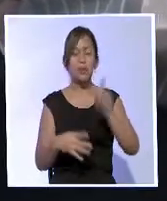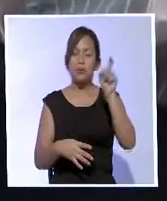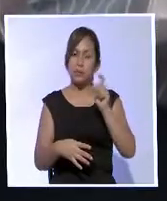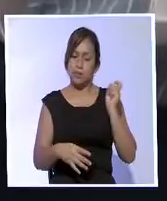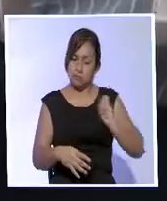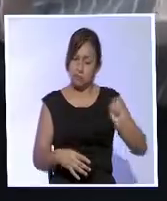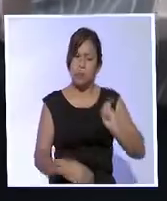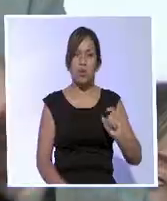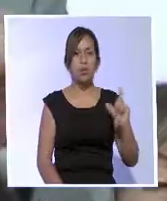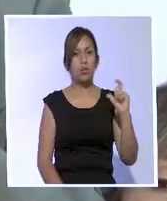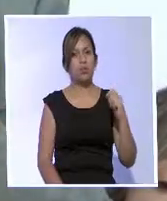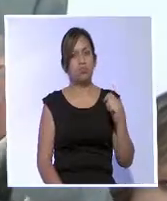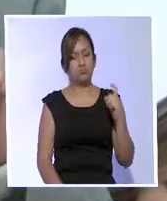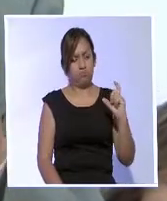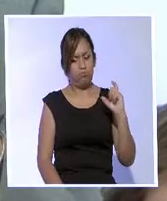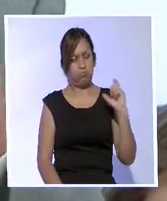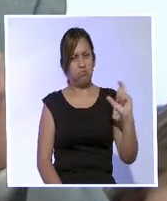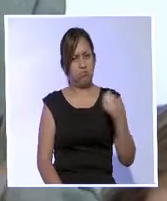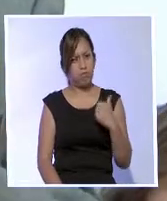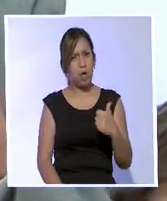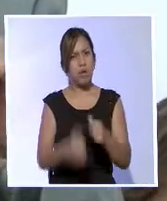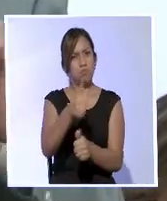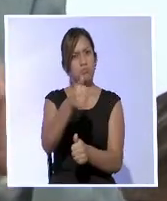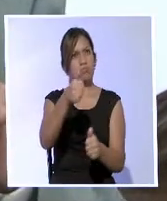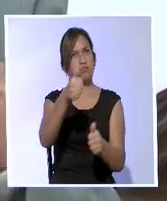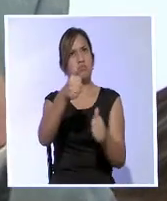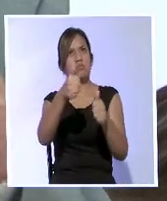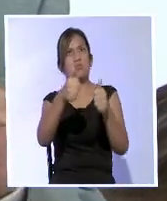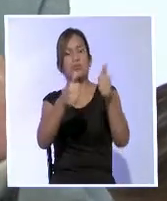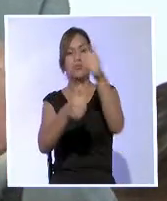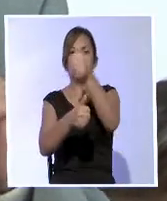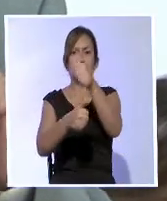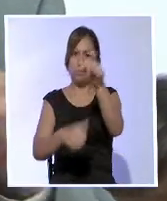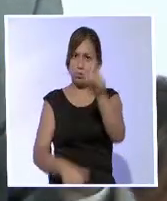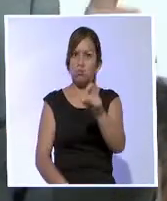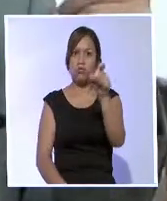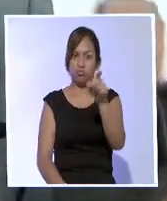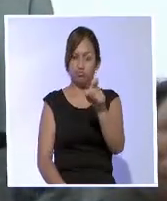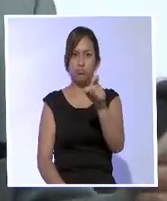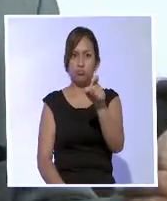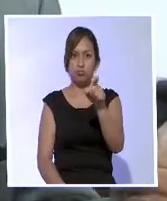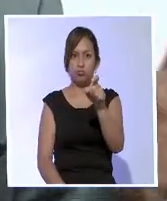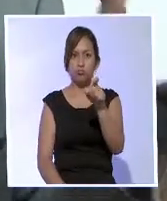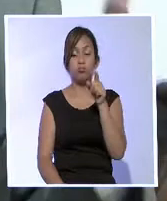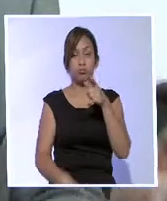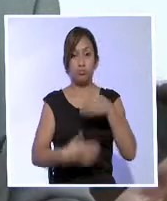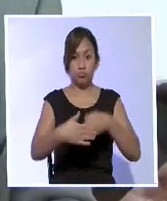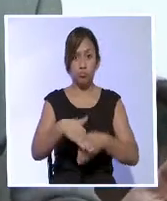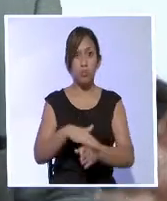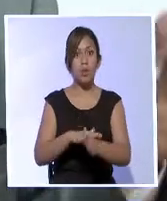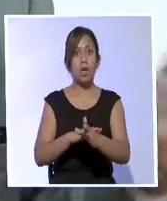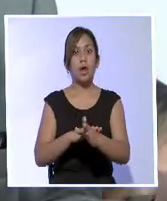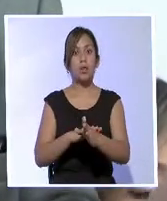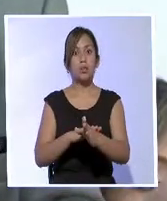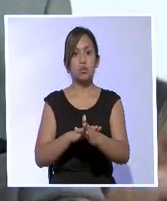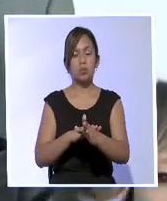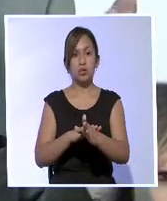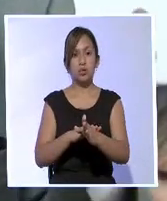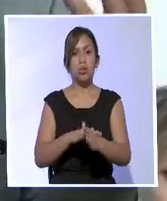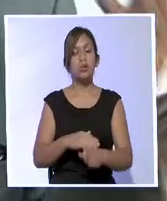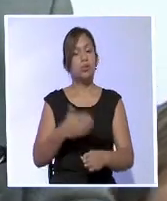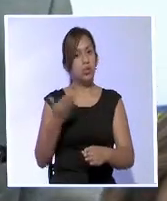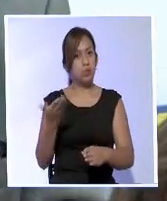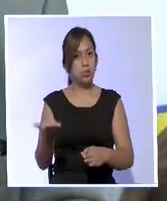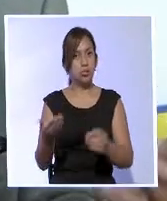ascenso la carrera sanitaria considerará los siguientes parámetros ingreso movilidad formación